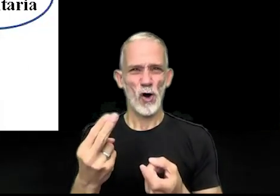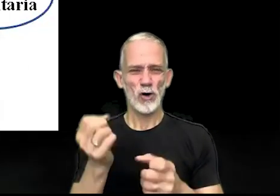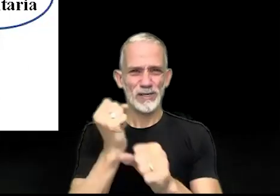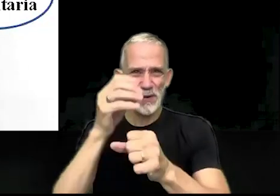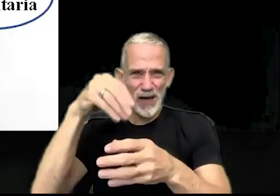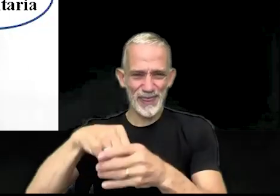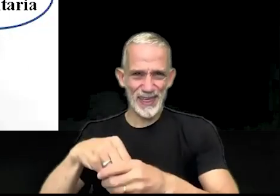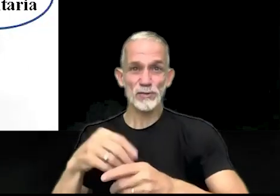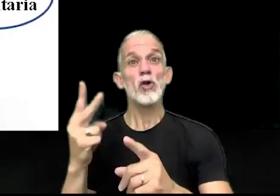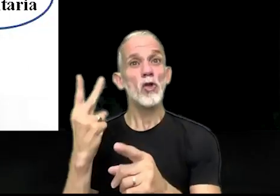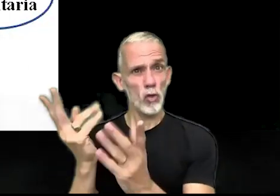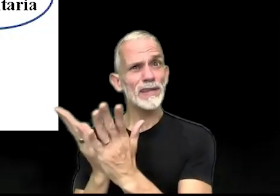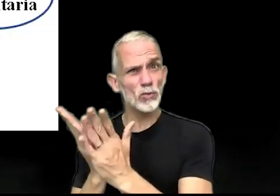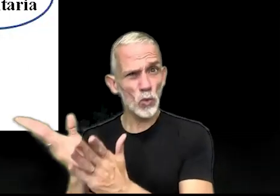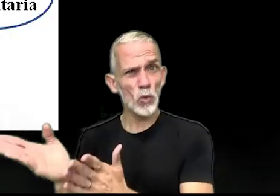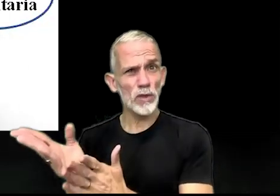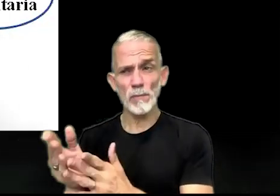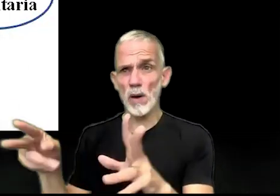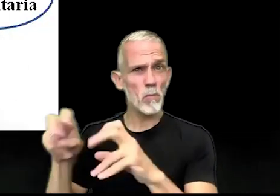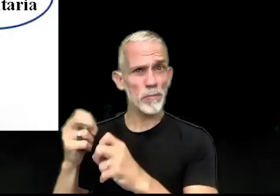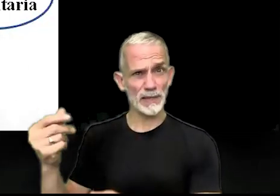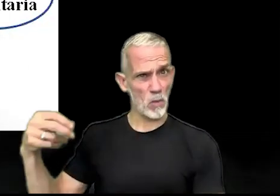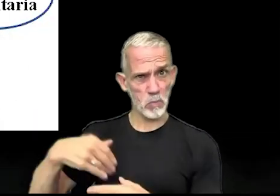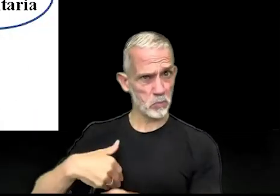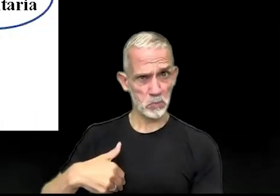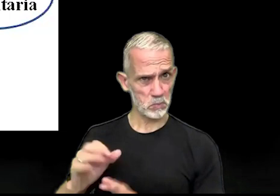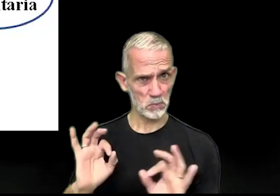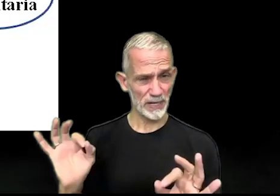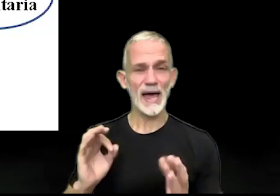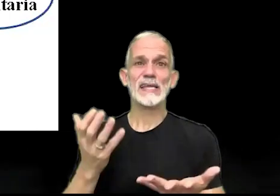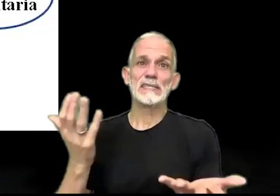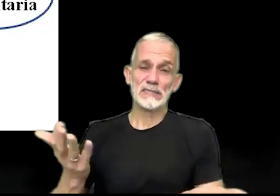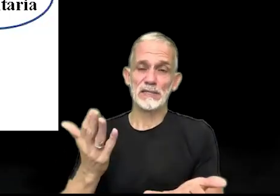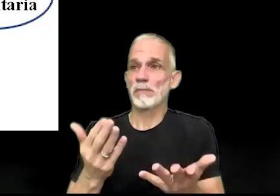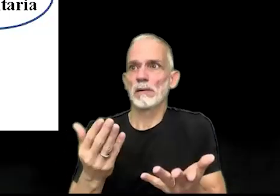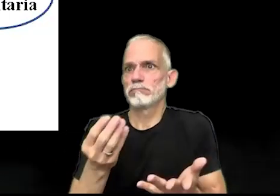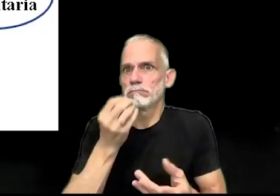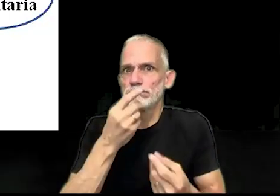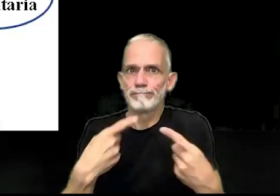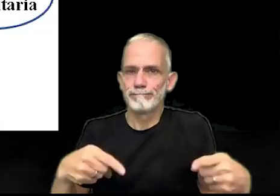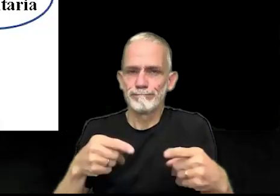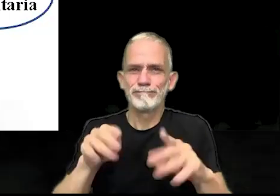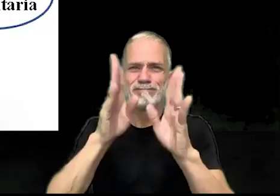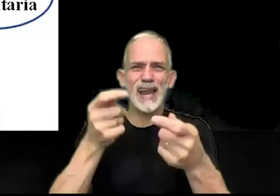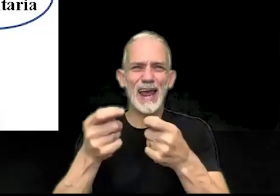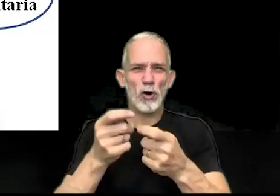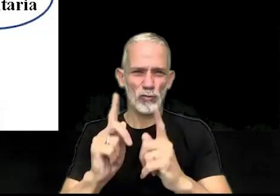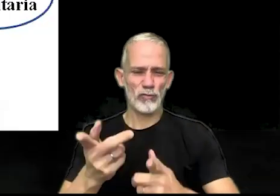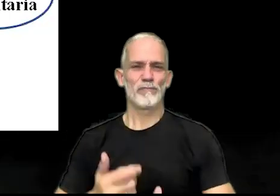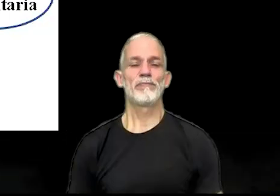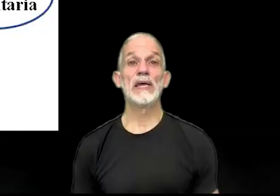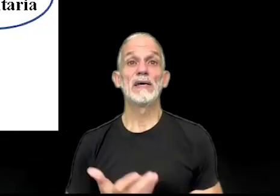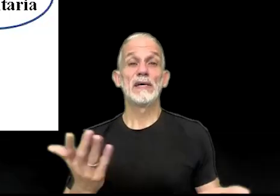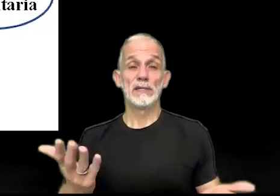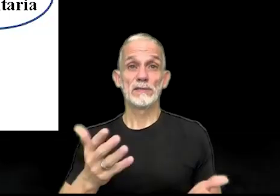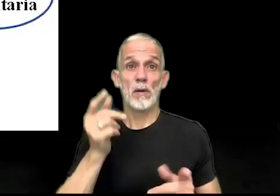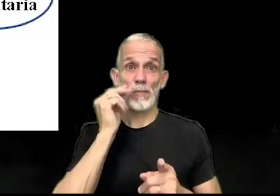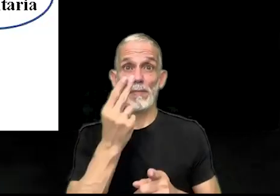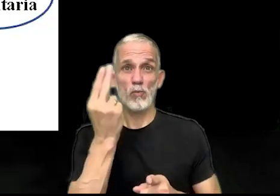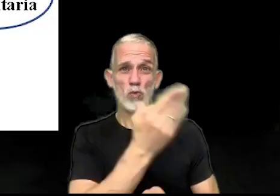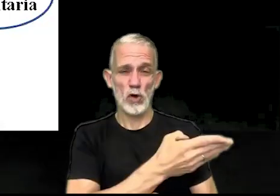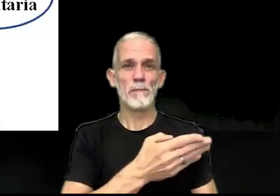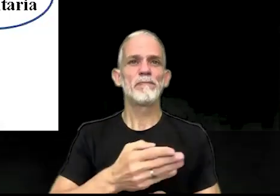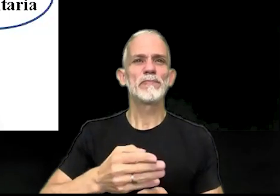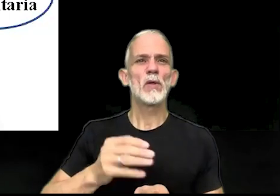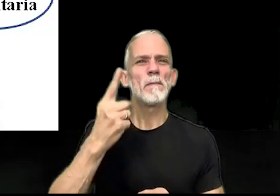2 hijos, ambos estudiantes que no tienen renta. A los efectos de lo que es este caso, yo voy a tener